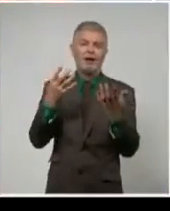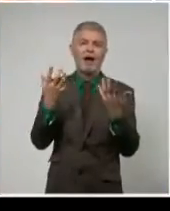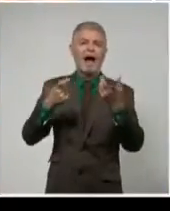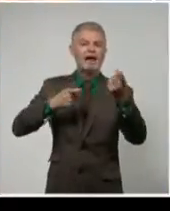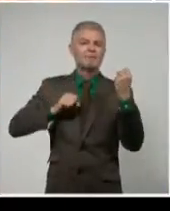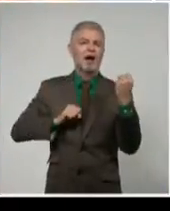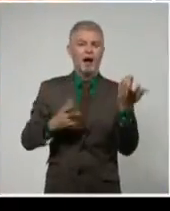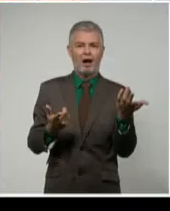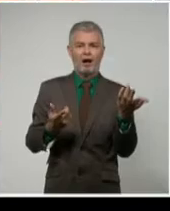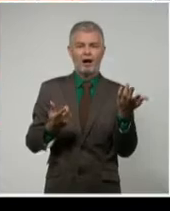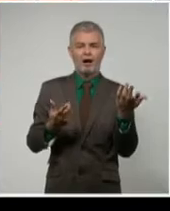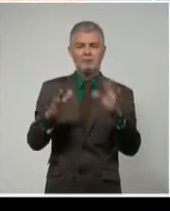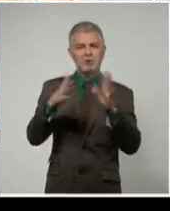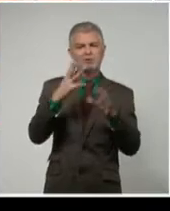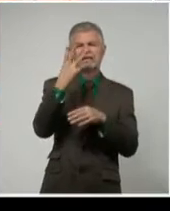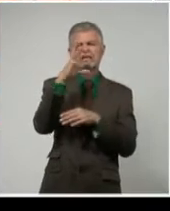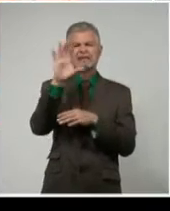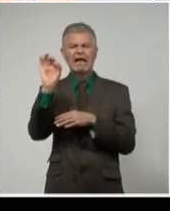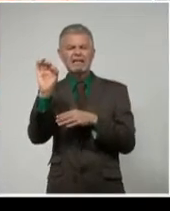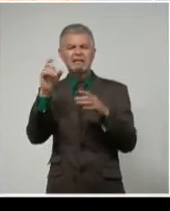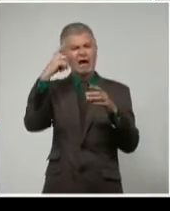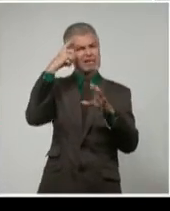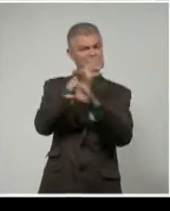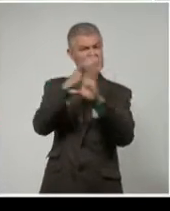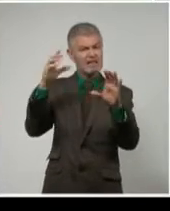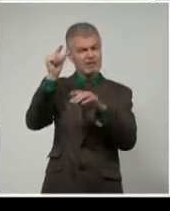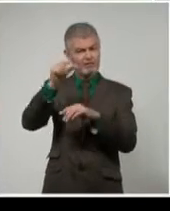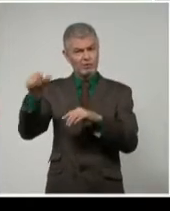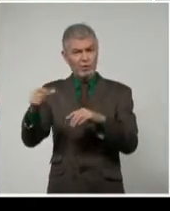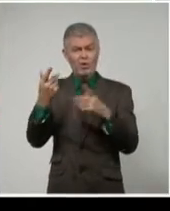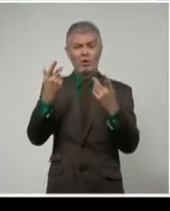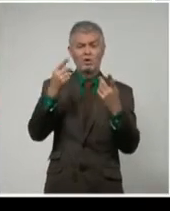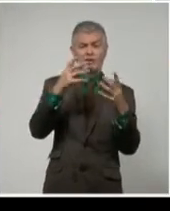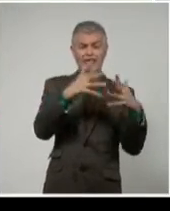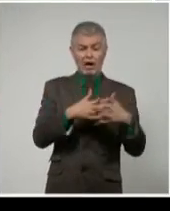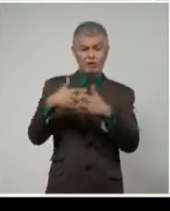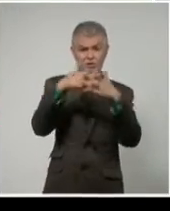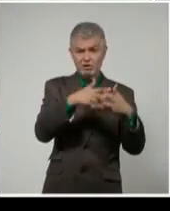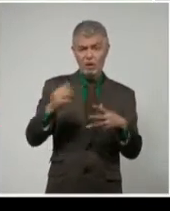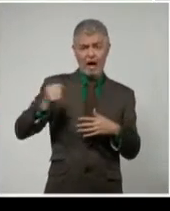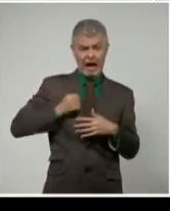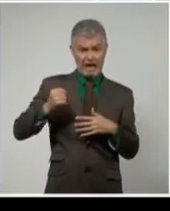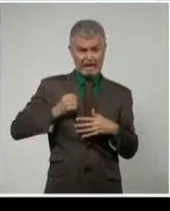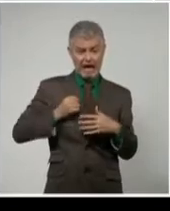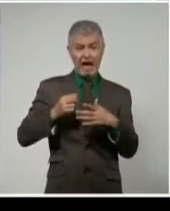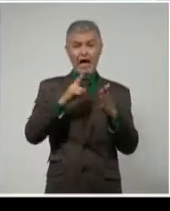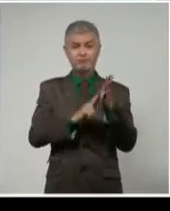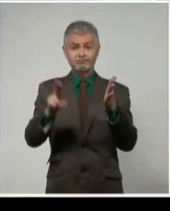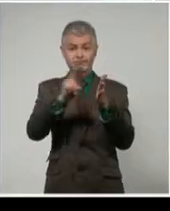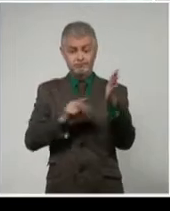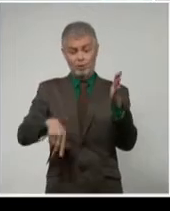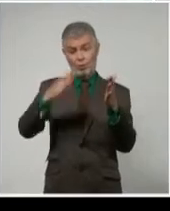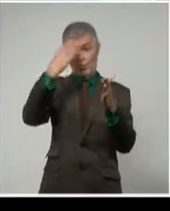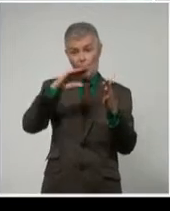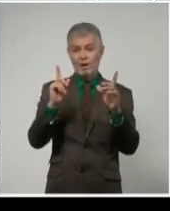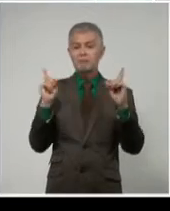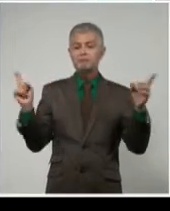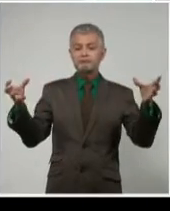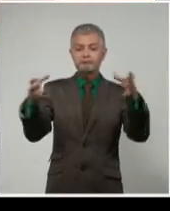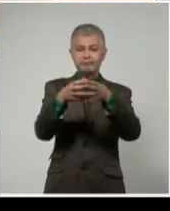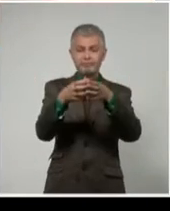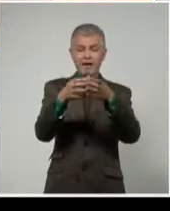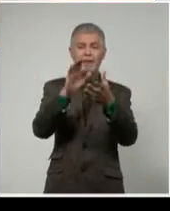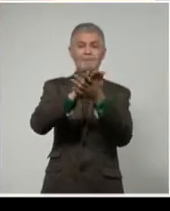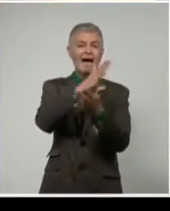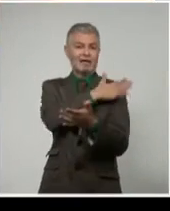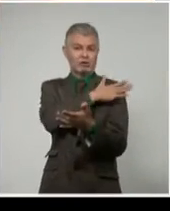Más de una treintena de científicos y expertos de Estados Unidos, Canadá, Reino Unido y Cuba se reunieron en marzo de 2020 en el